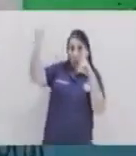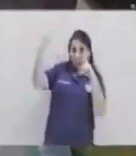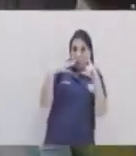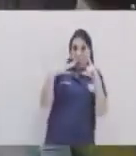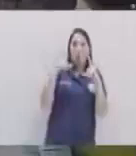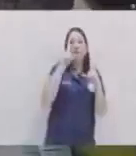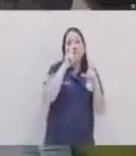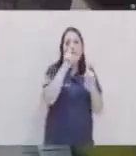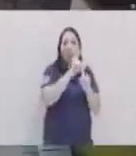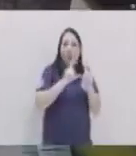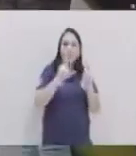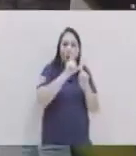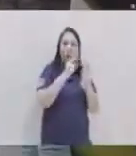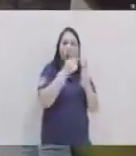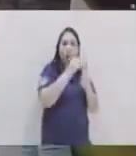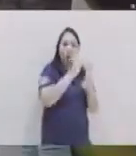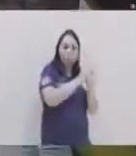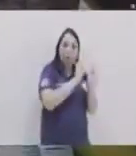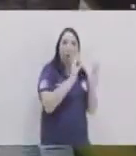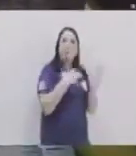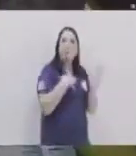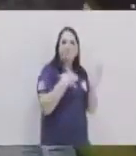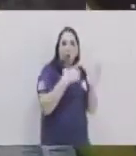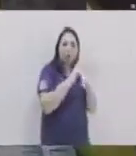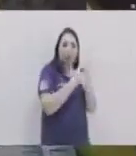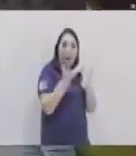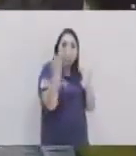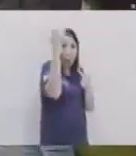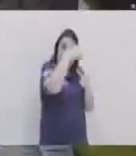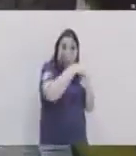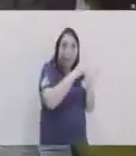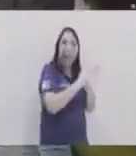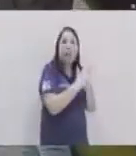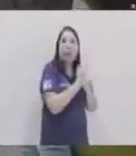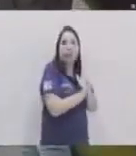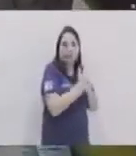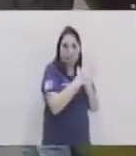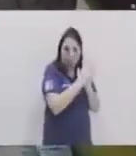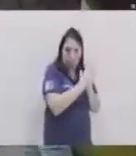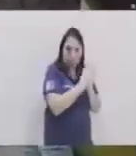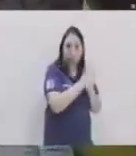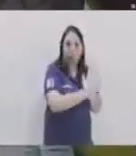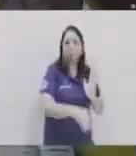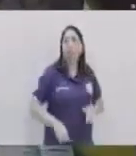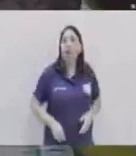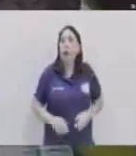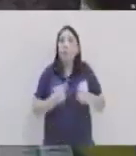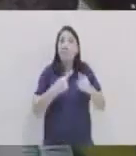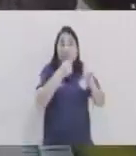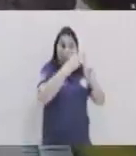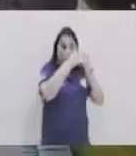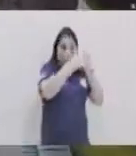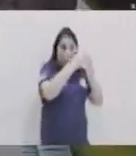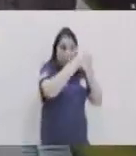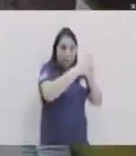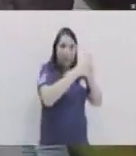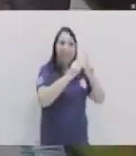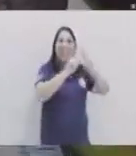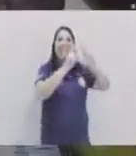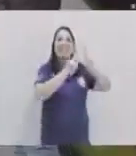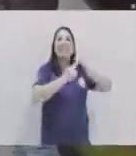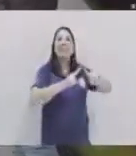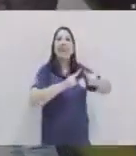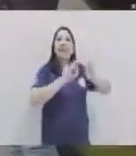cuenta, lo que comparte acá es la tradición oral y lo anónimo. Pero cada uno tiene su propia forma de ver el mundo, que es lo importante que